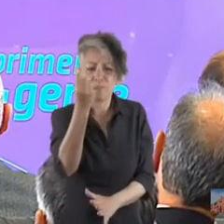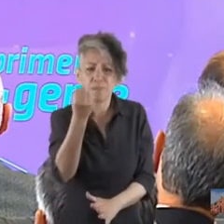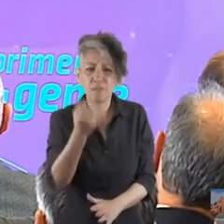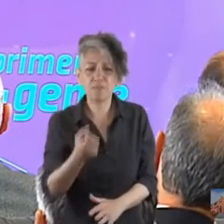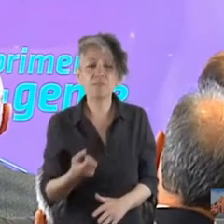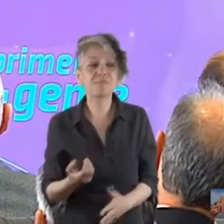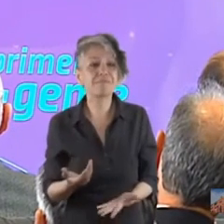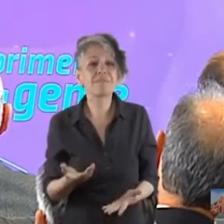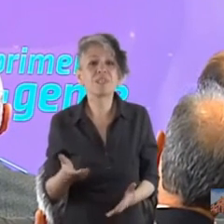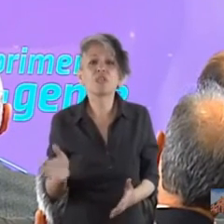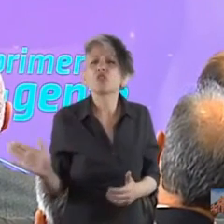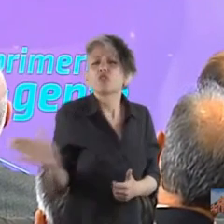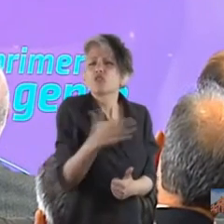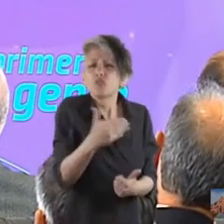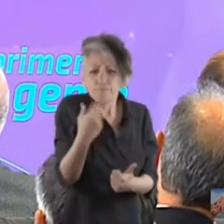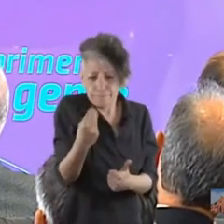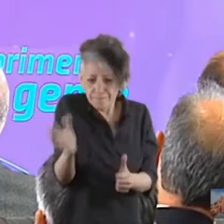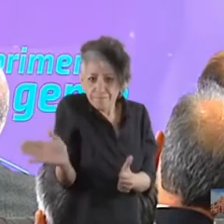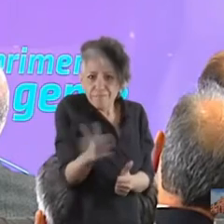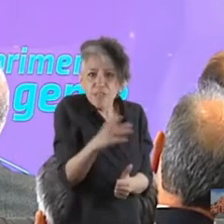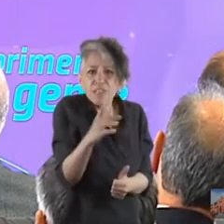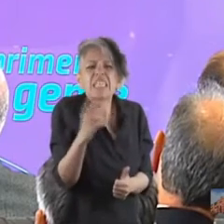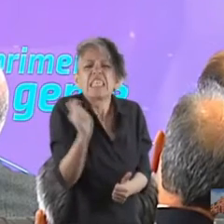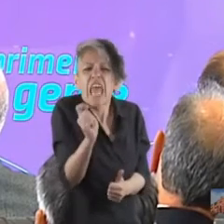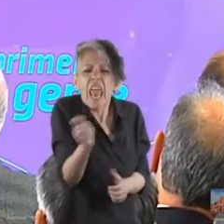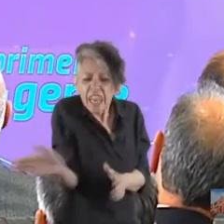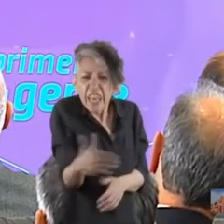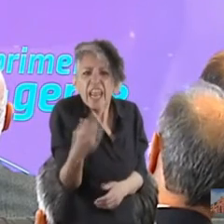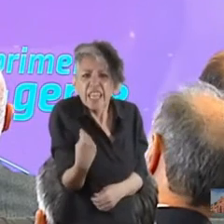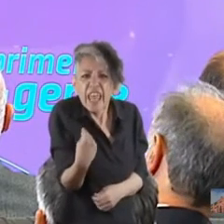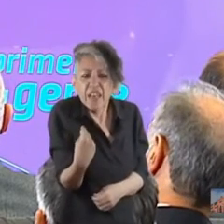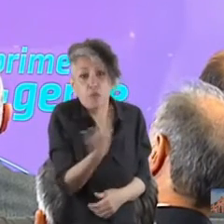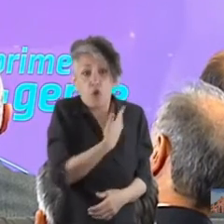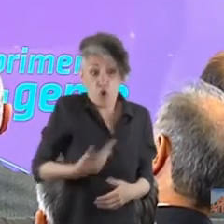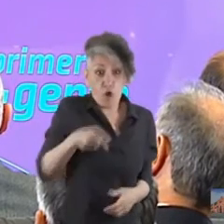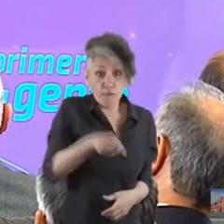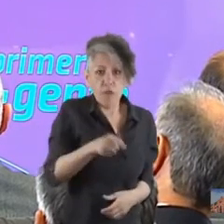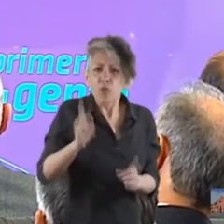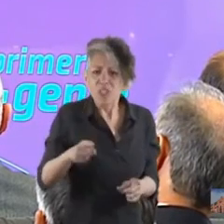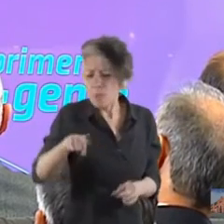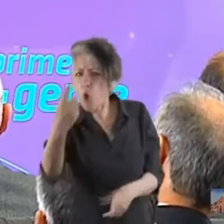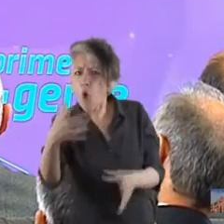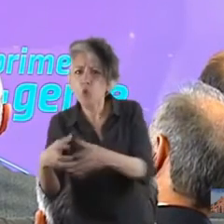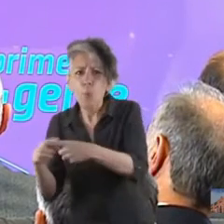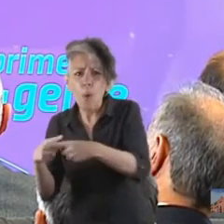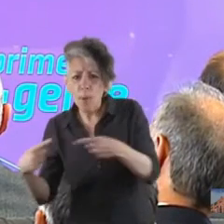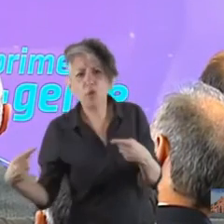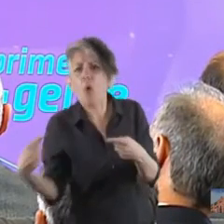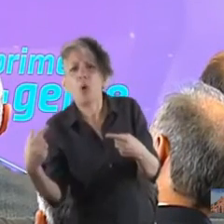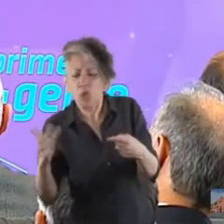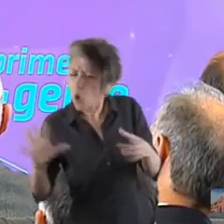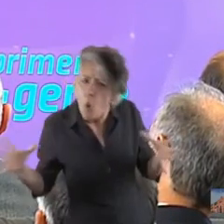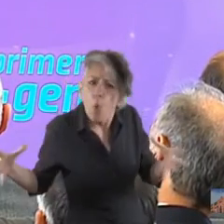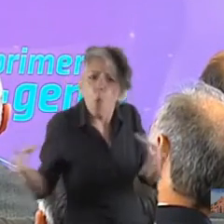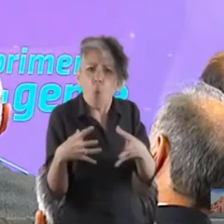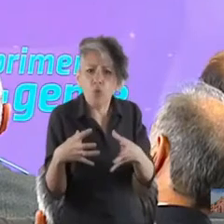entre todos se incluye a todos gobierno y oposición empresarios y trabajadores